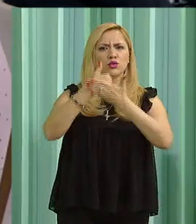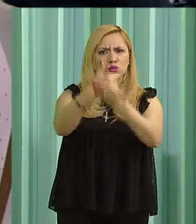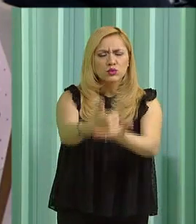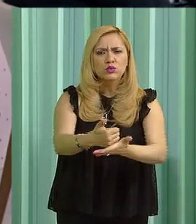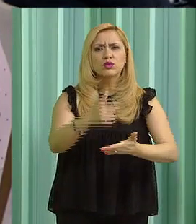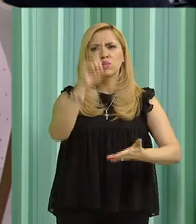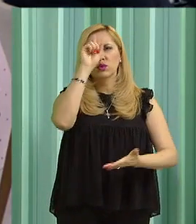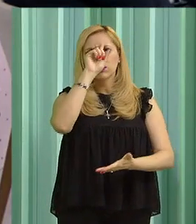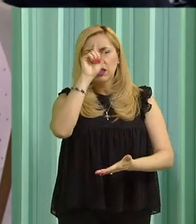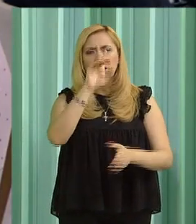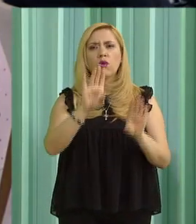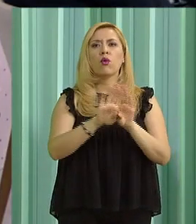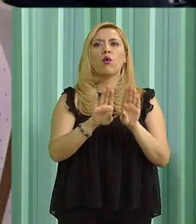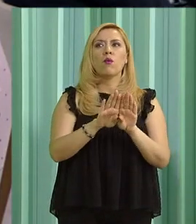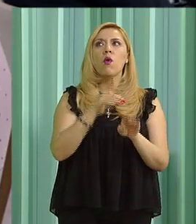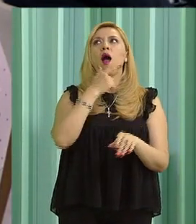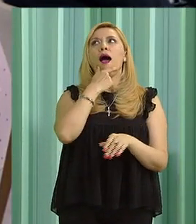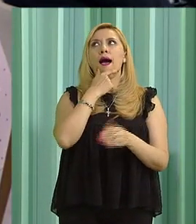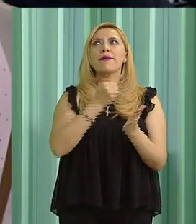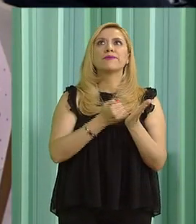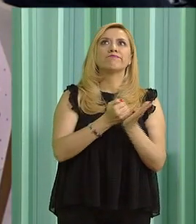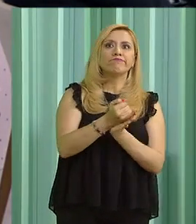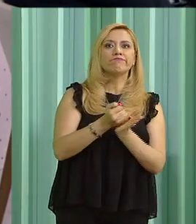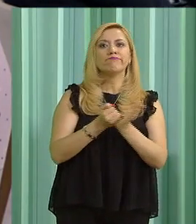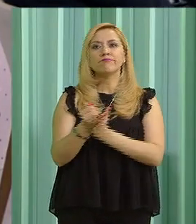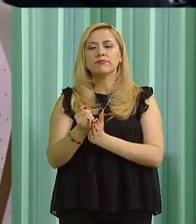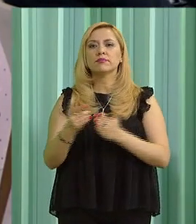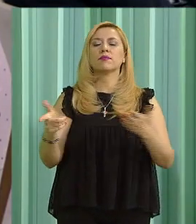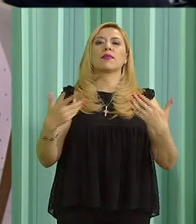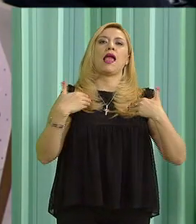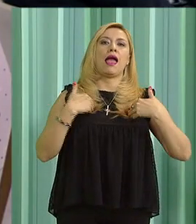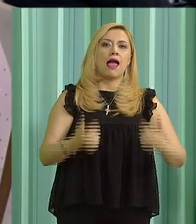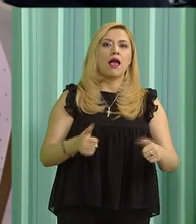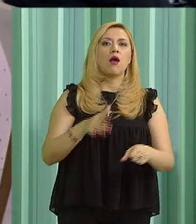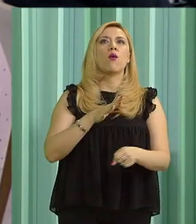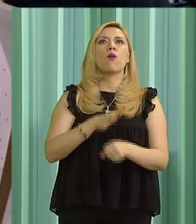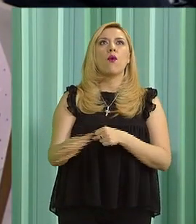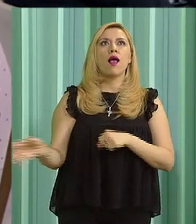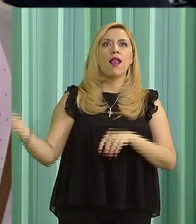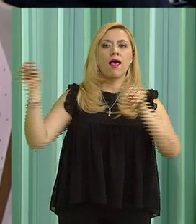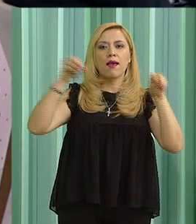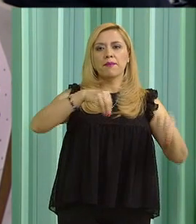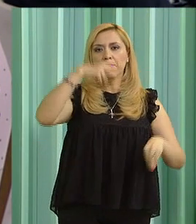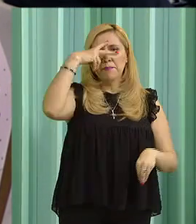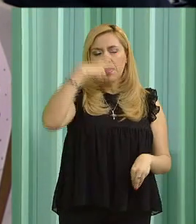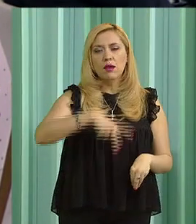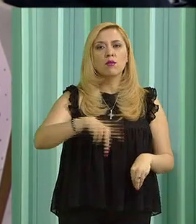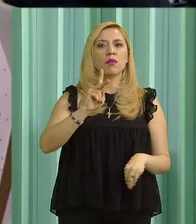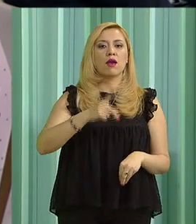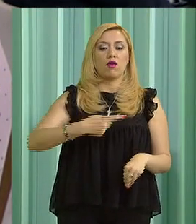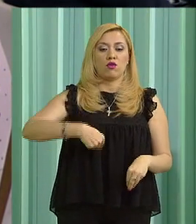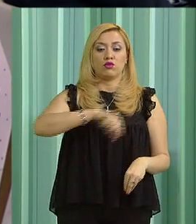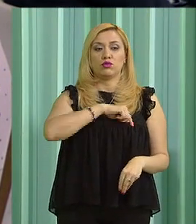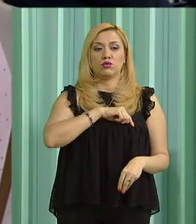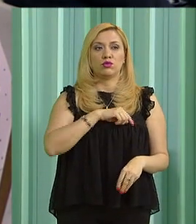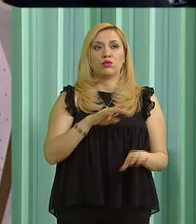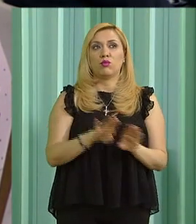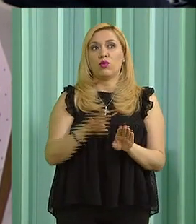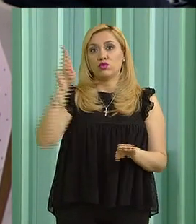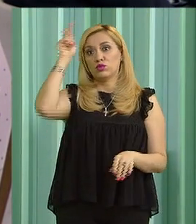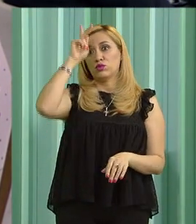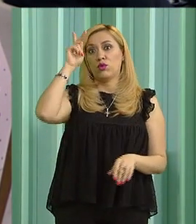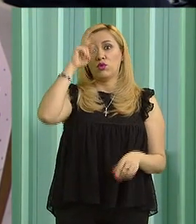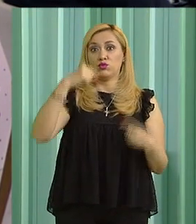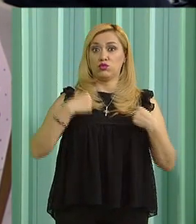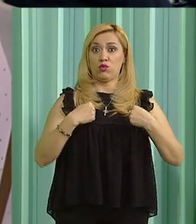poder entender a qué se van a enfrentar ahora en México y hacer un trabajo de contención, pero nosotros no lo hacemos como psicólogos, sino